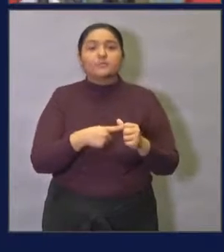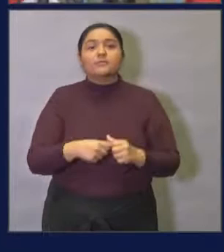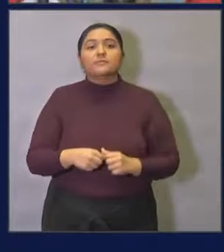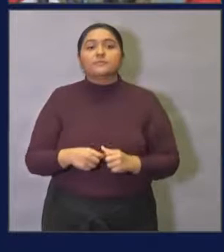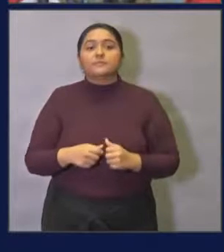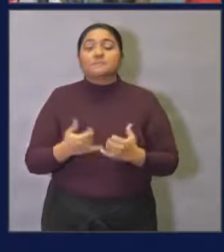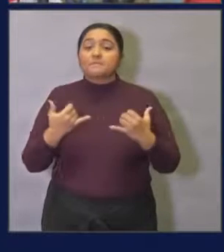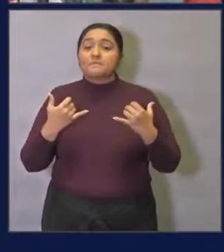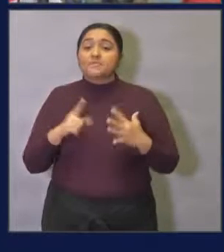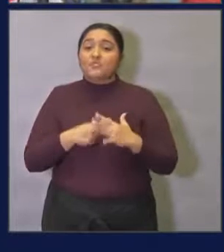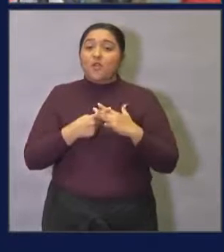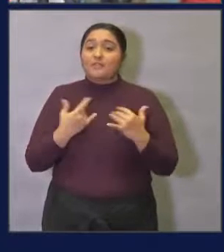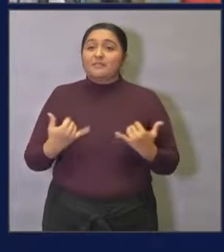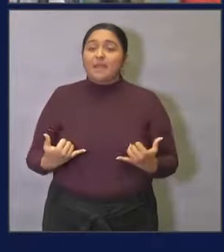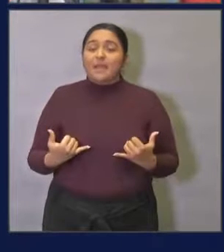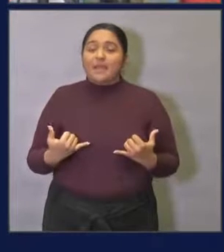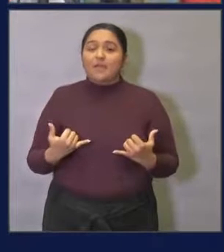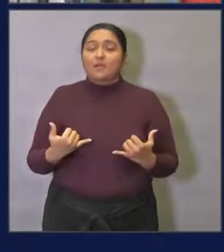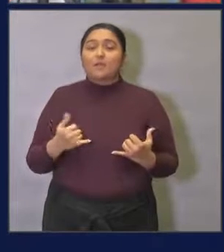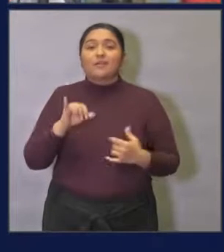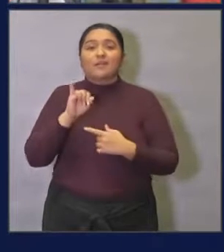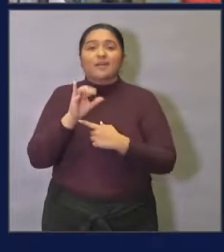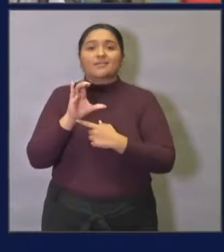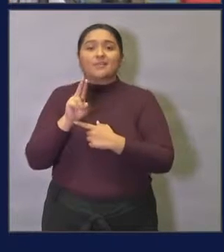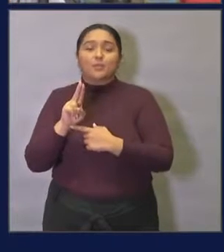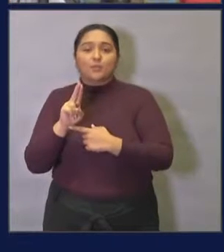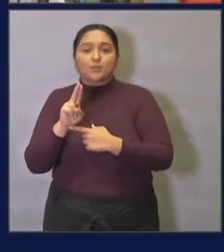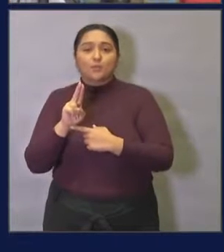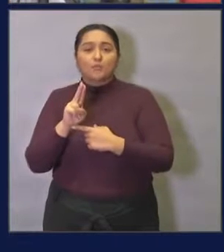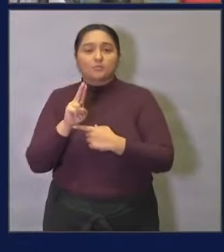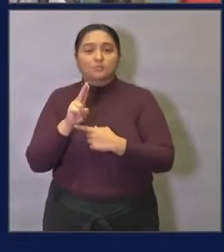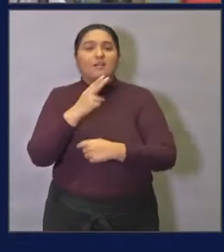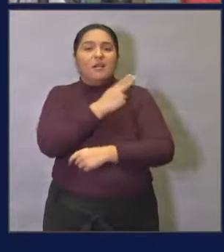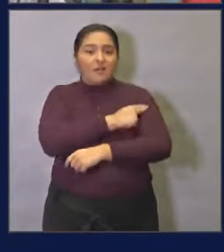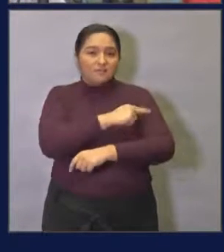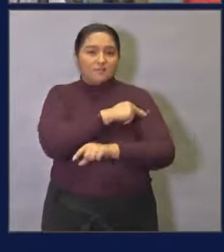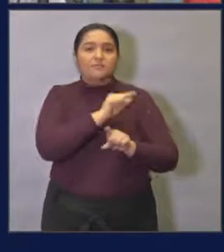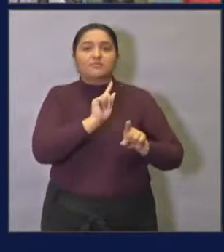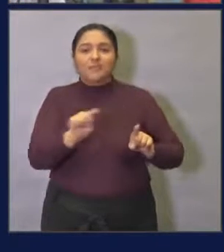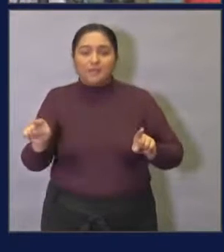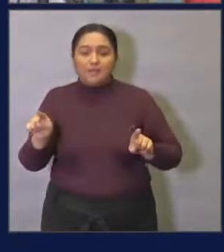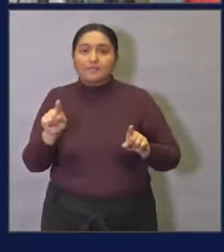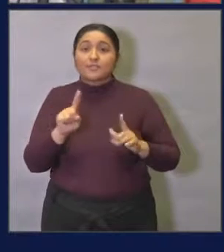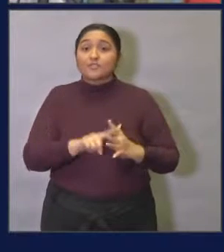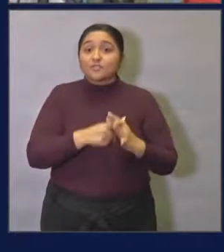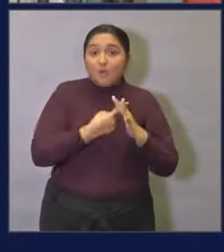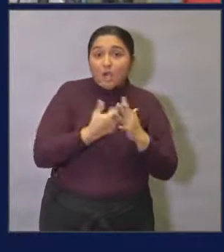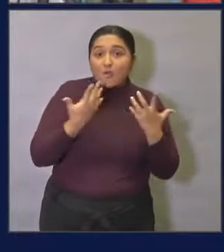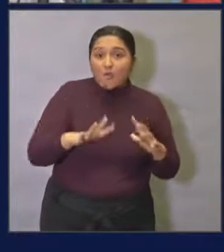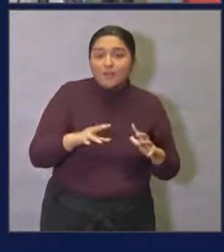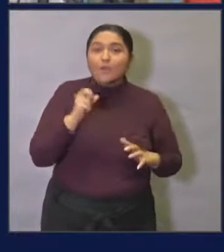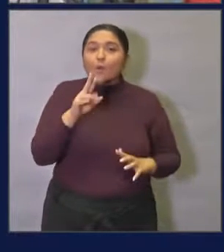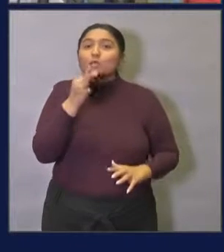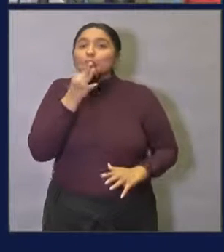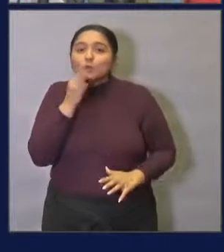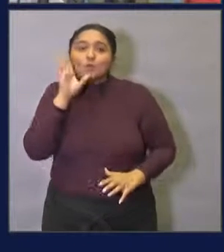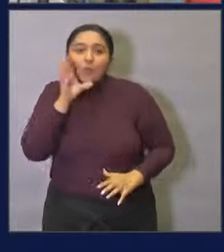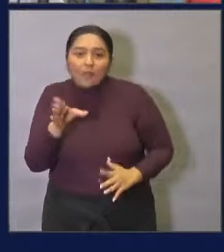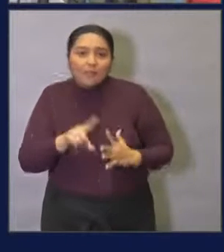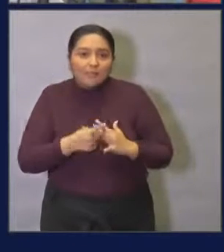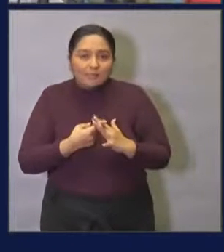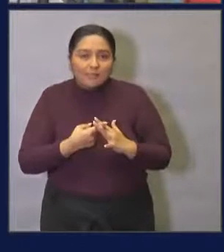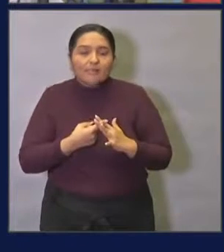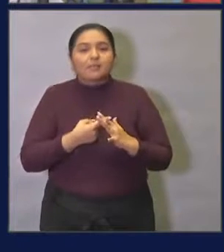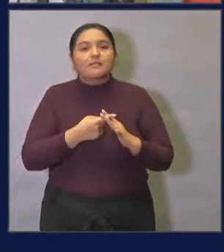hoy, los hospitales de cuidados intensivos están comenzando o pronto comenzarán el proceso de administrar